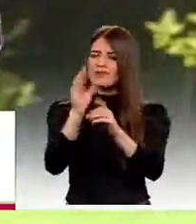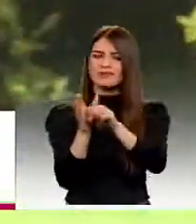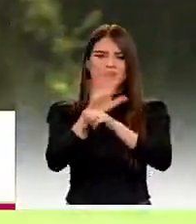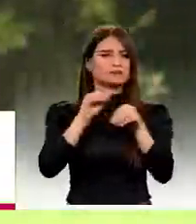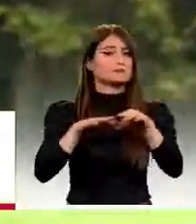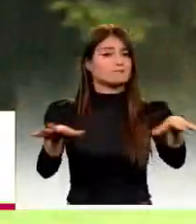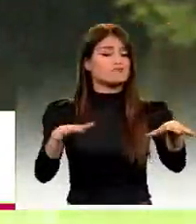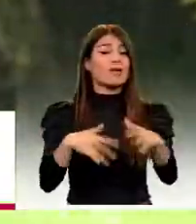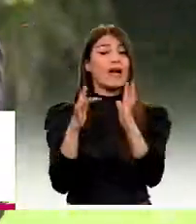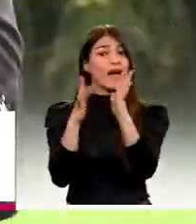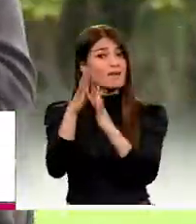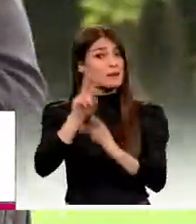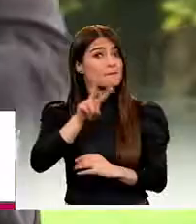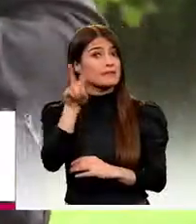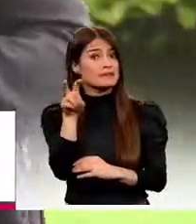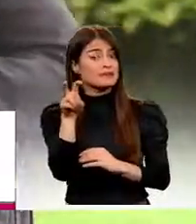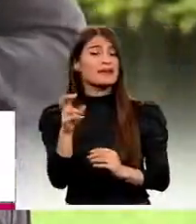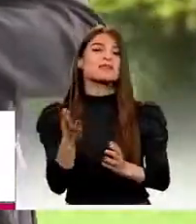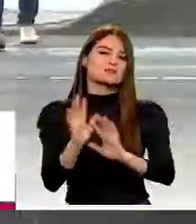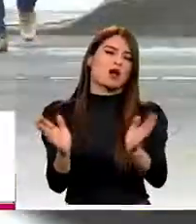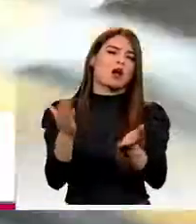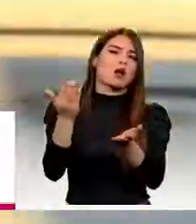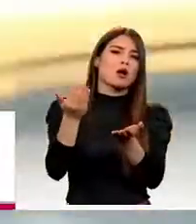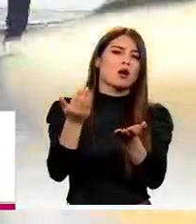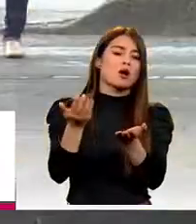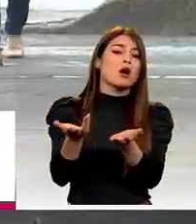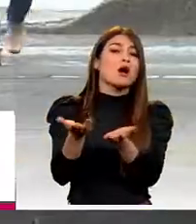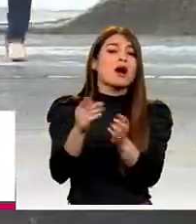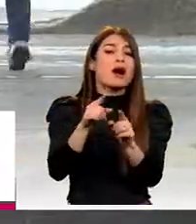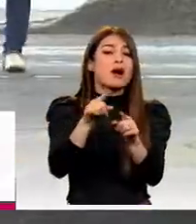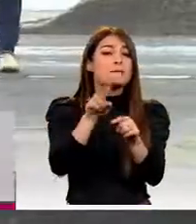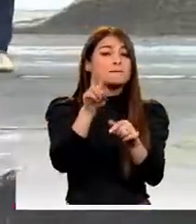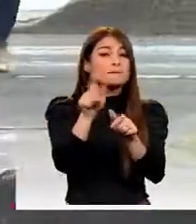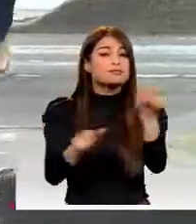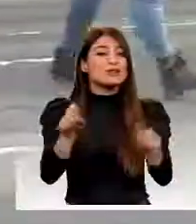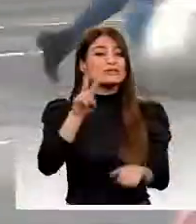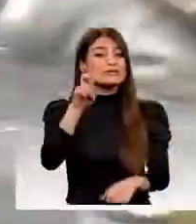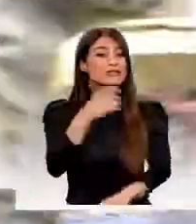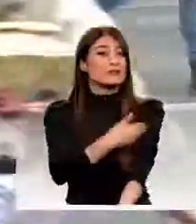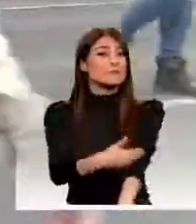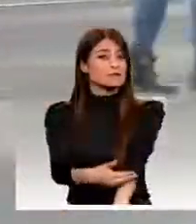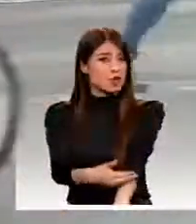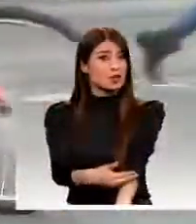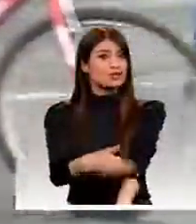abril se levanta la cuarentena a 7 millones y medio de trabajadores en todo el país.